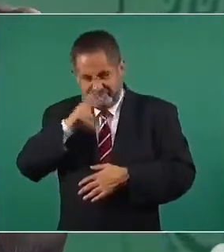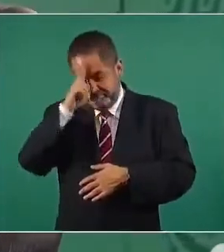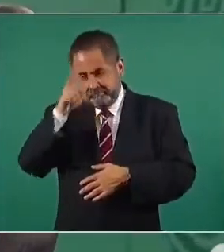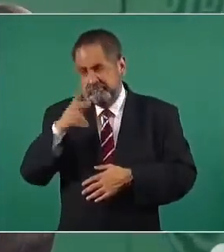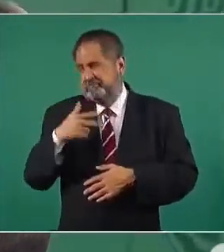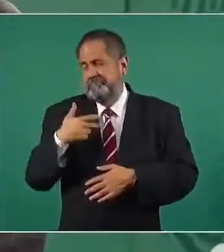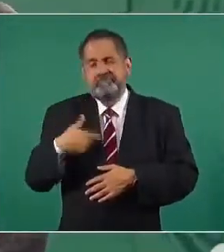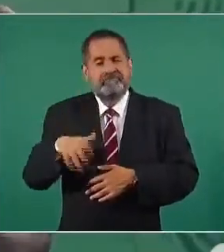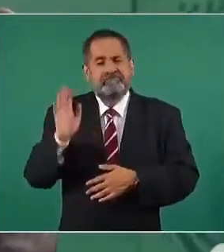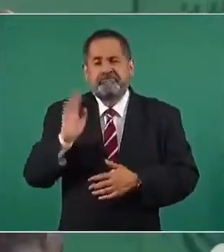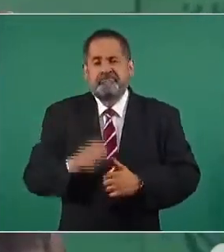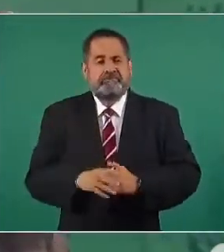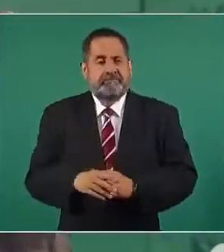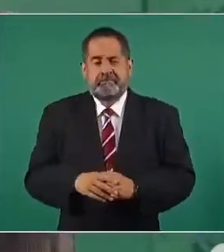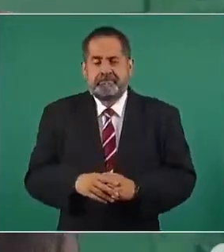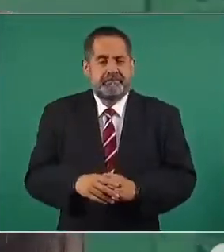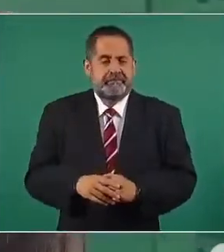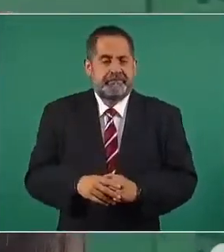pues